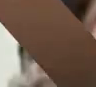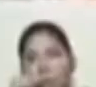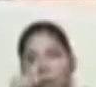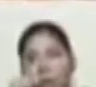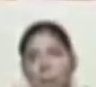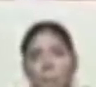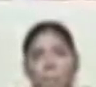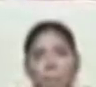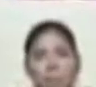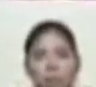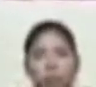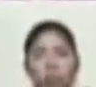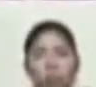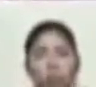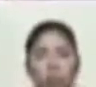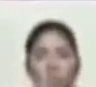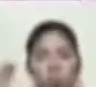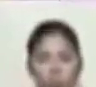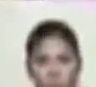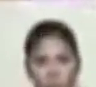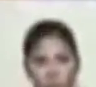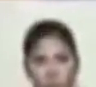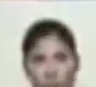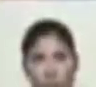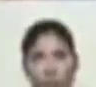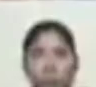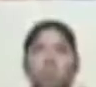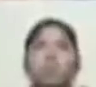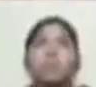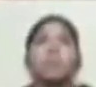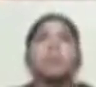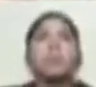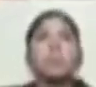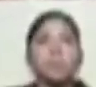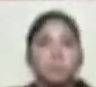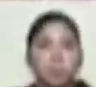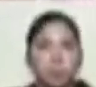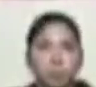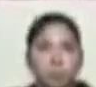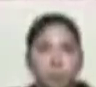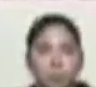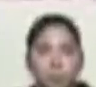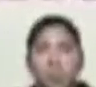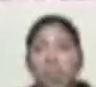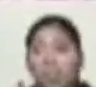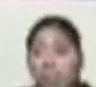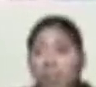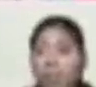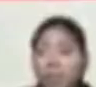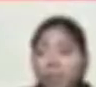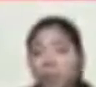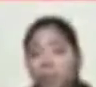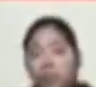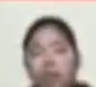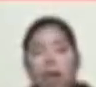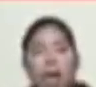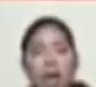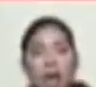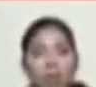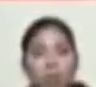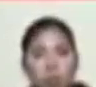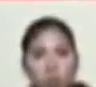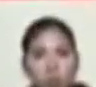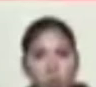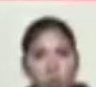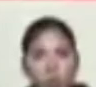Nicolás Maduro va a ser neutralizado por buscar irritar al país del norte, señores, así como lo escuchan. Lo que se han dicho, señores, es que pueden estar despidiéndose de Nicolás, mis